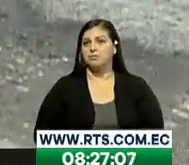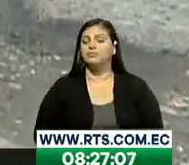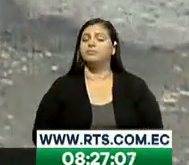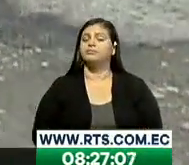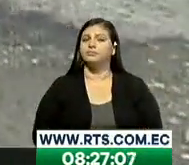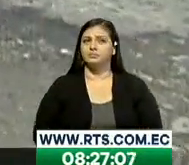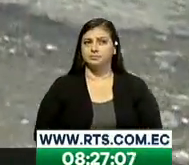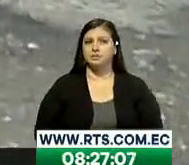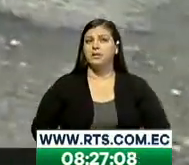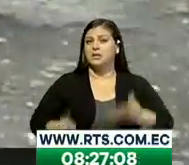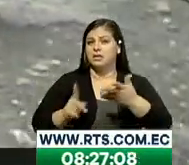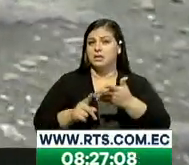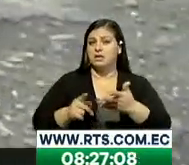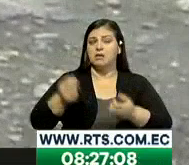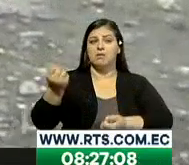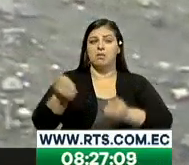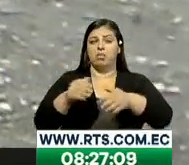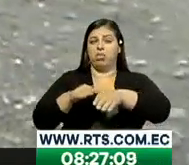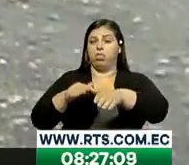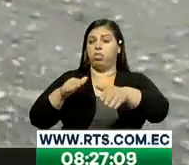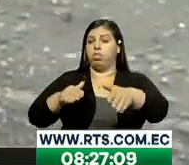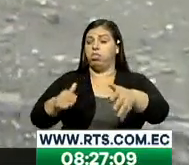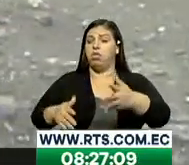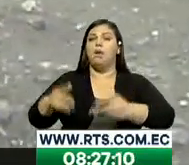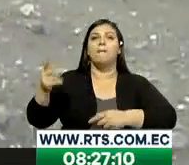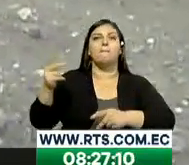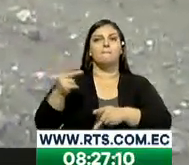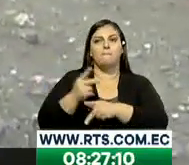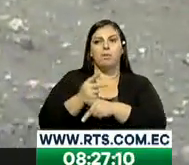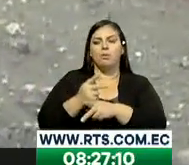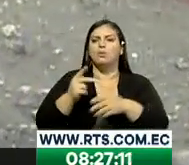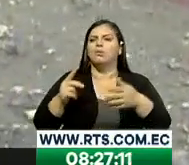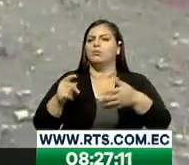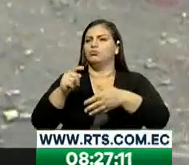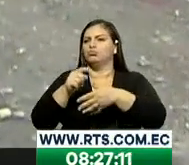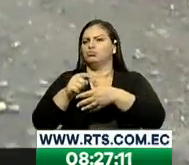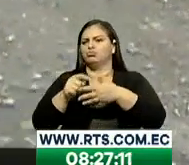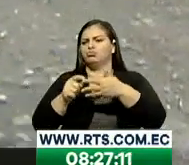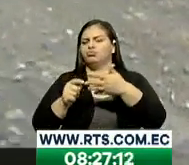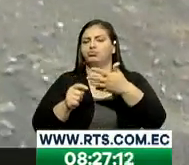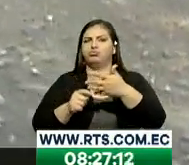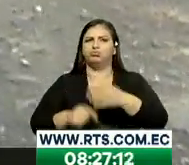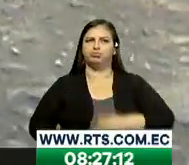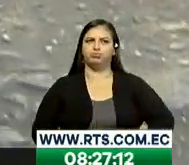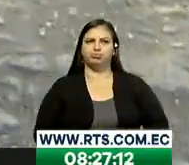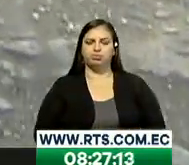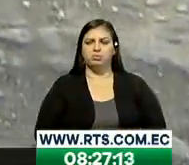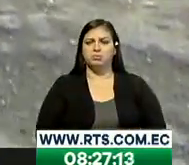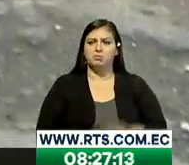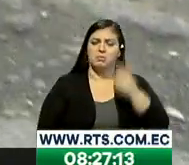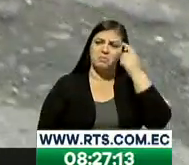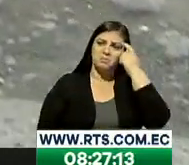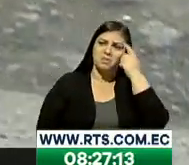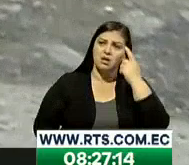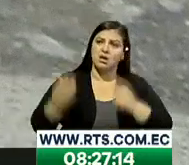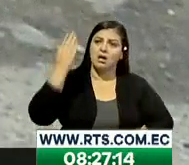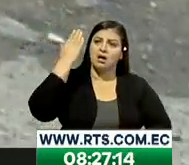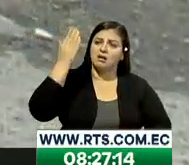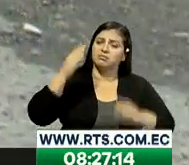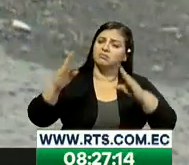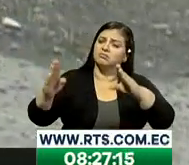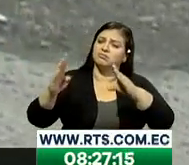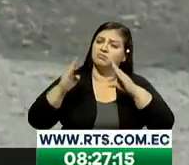tráfico que se arma. Esta calle deberían de arreglarla el señor alcalde, nos tome en consideración. ¿Qué tiempo ya